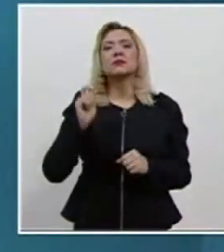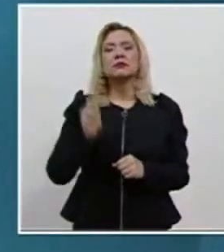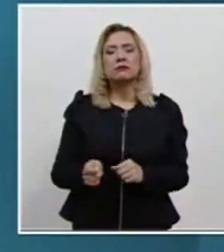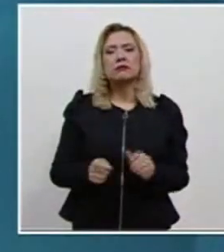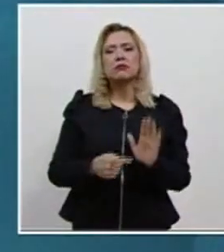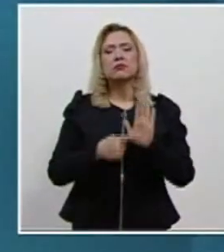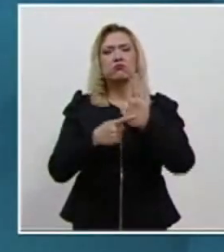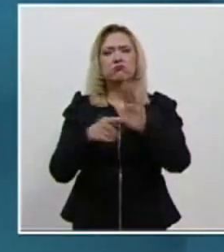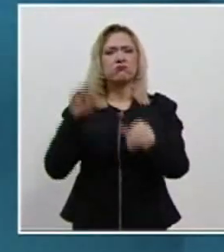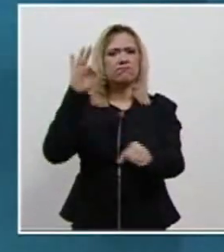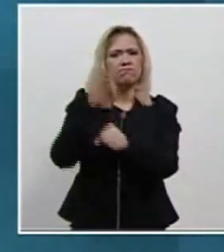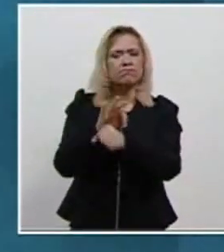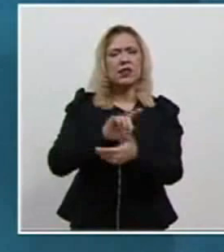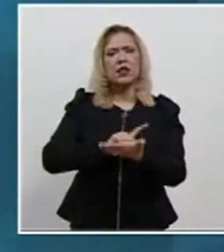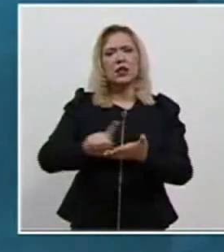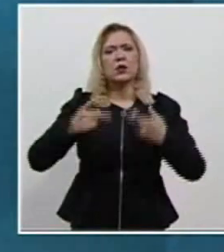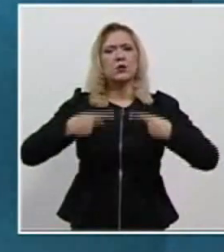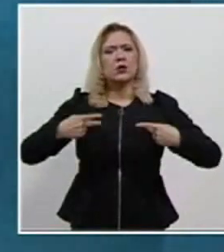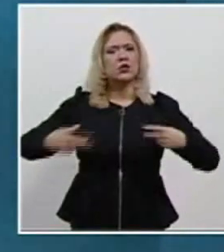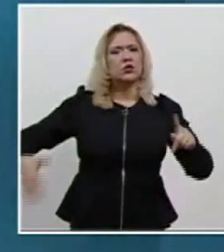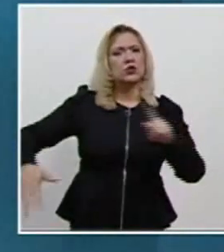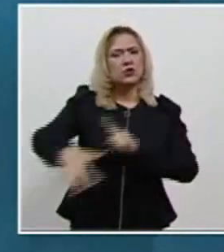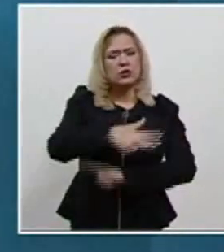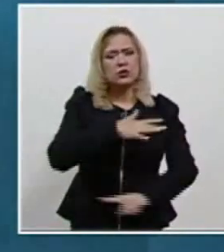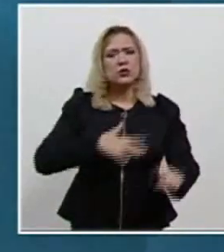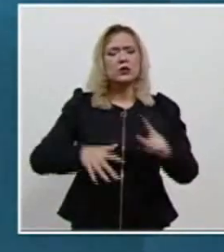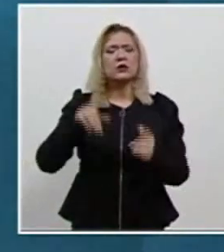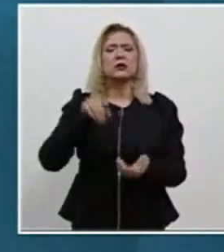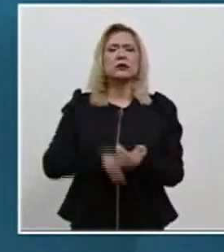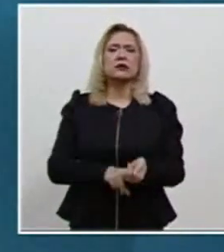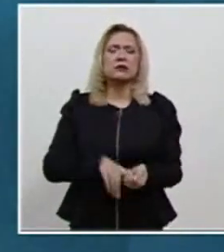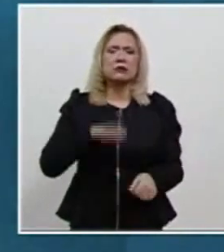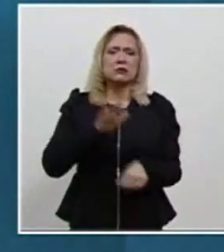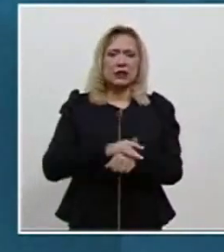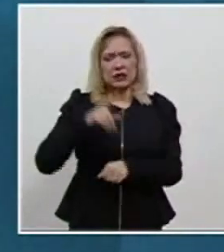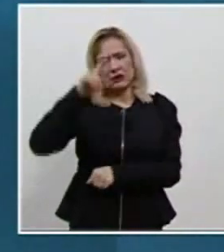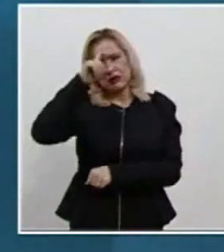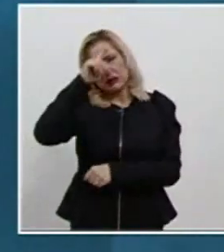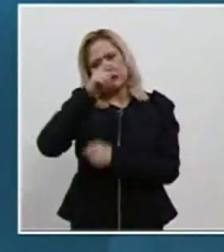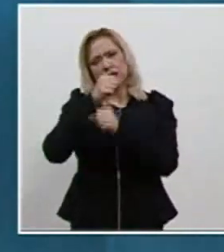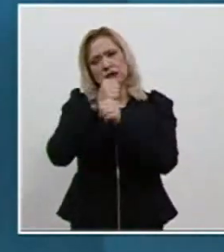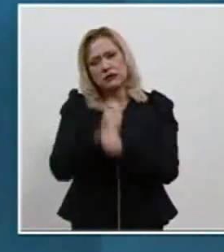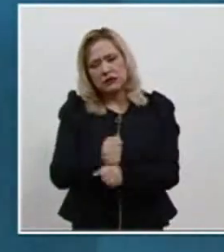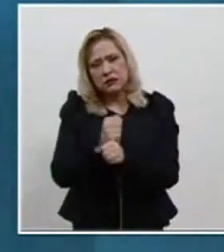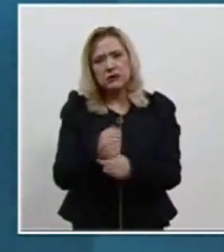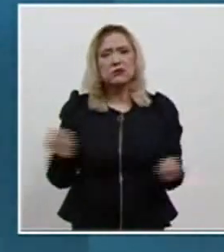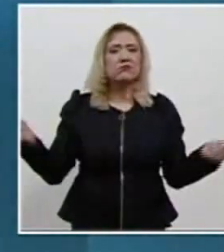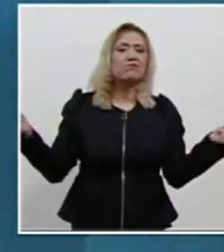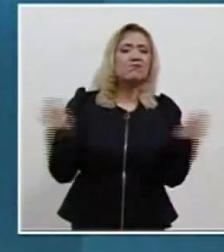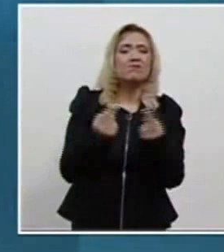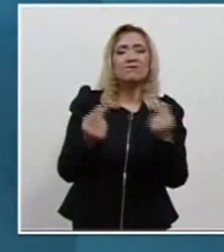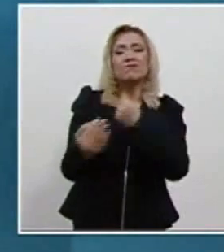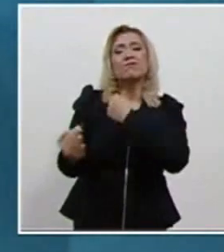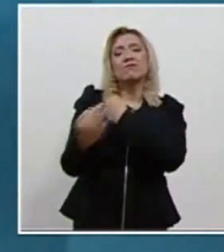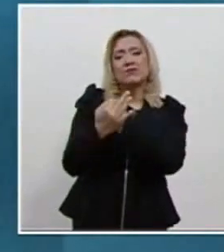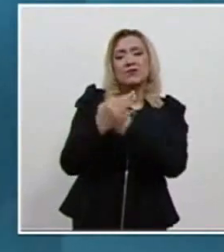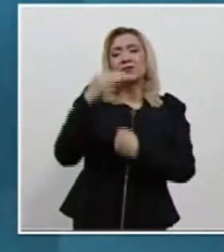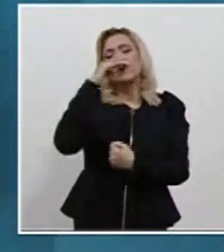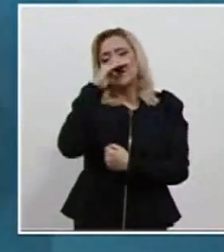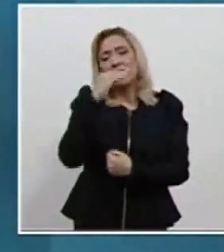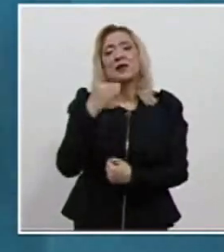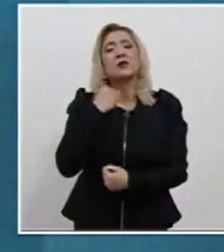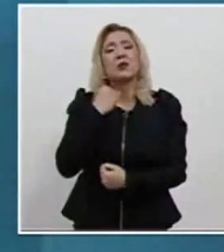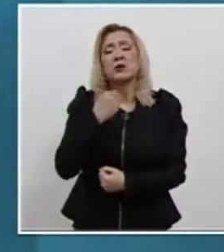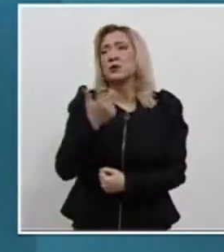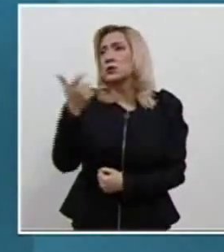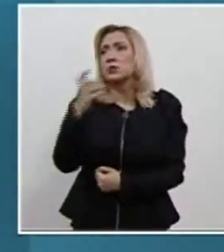la defensa de los derechos de las personas que viven en situación de vulnerabilidad y que requieren de una defensa gratuita para hacerlos